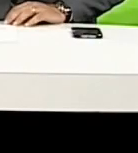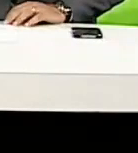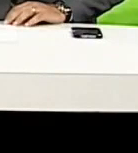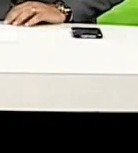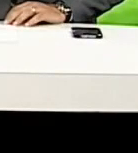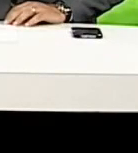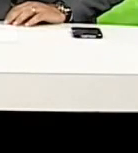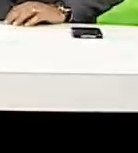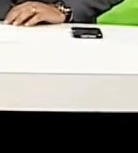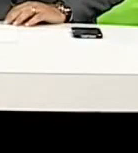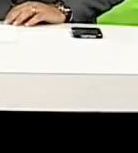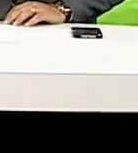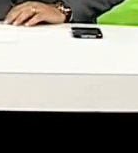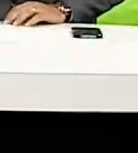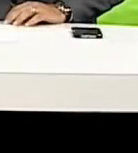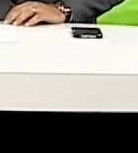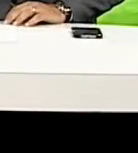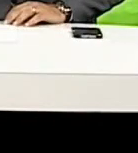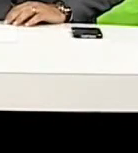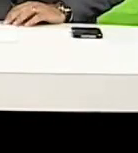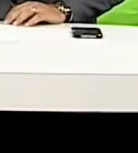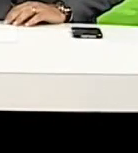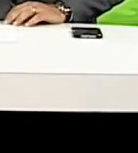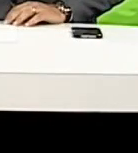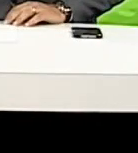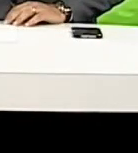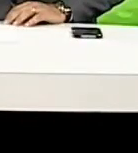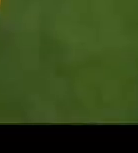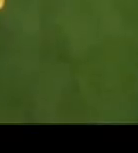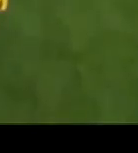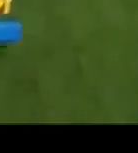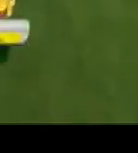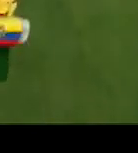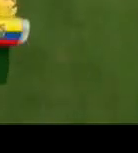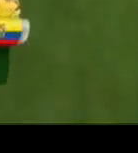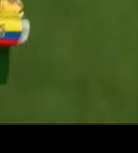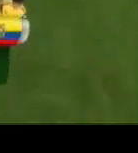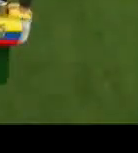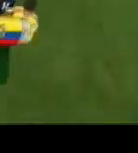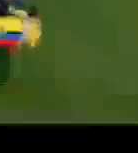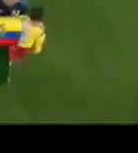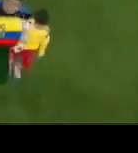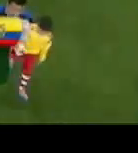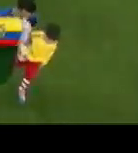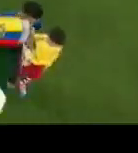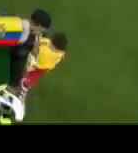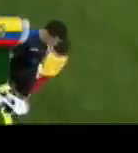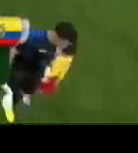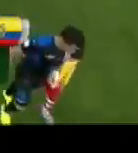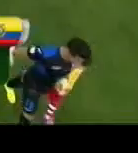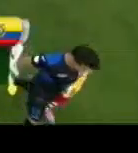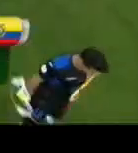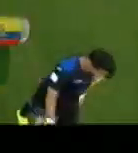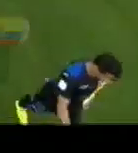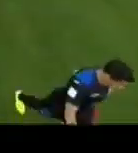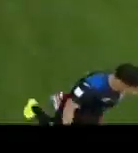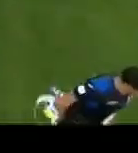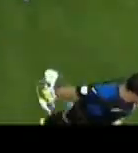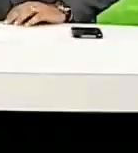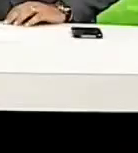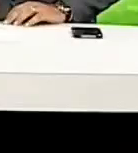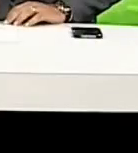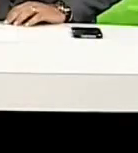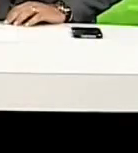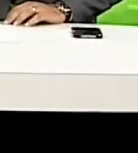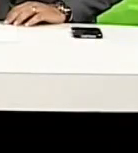Los esperamos, amigos, esta noche a las 23 horas en Fanático con detalles de la presentación de Ecuador ante Honduras. Esto y mucho más. Hay que